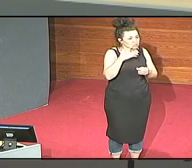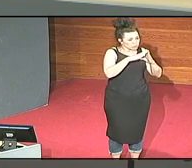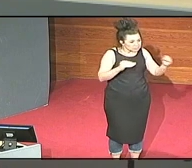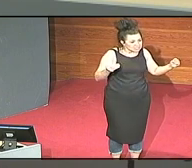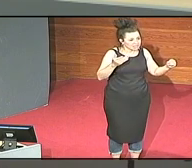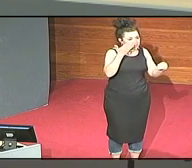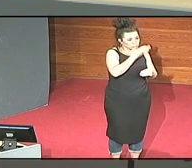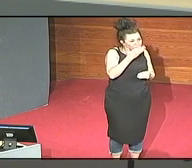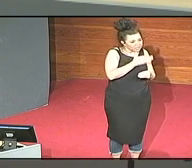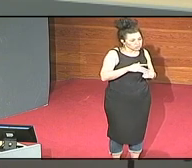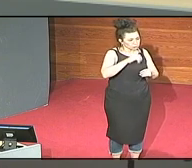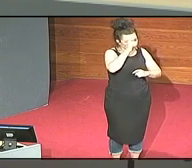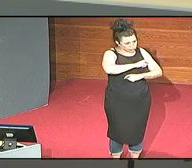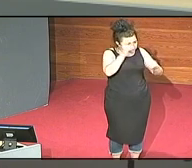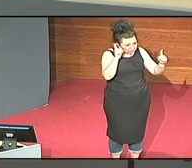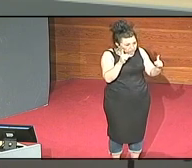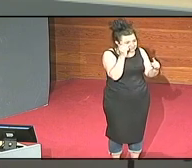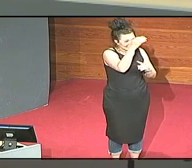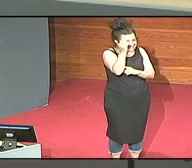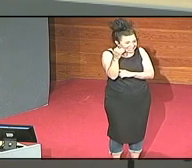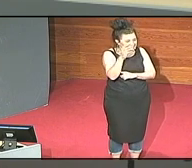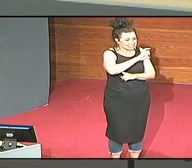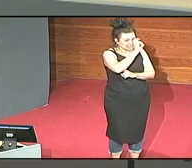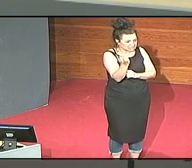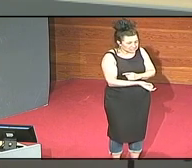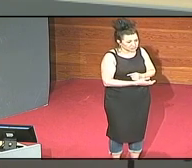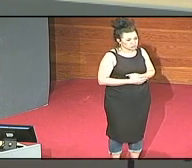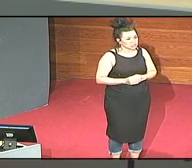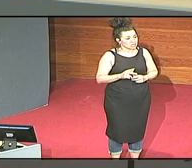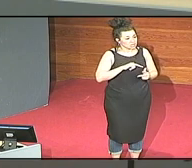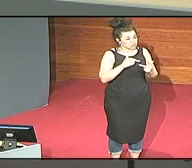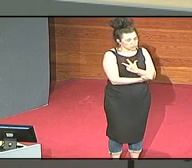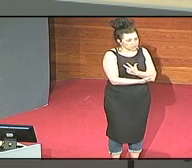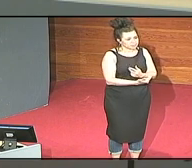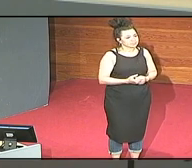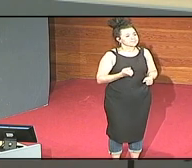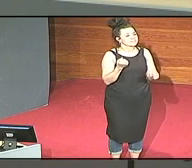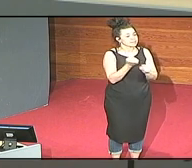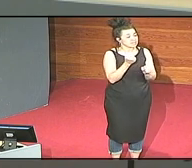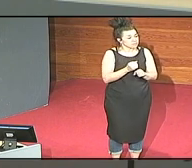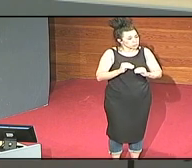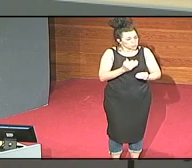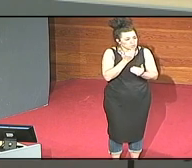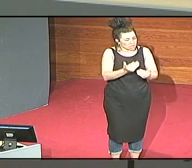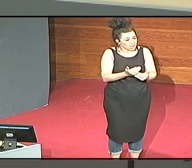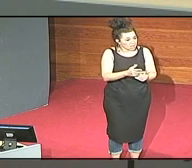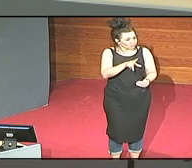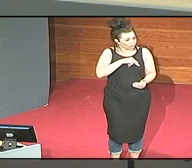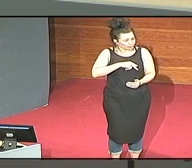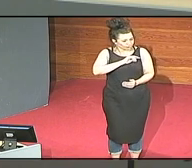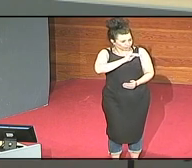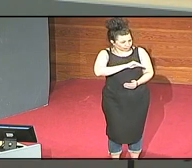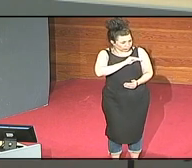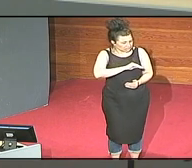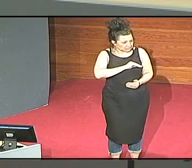fundaciones sabía que linda con la nariz querer a envasar hija suri tuvo la no la áfrica coca setter y tacos al